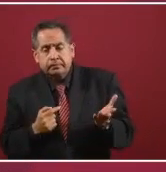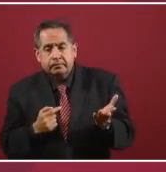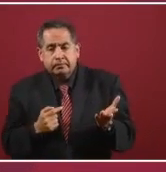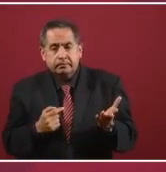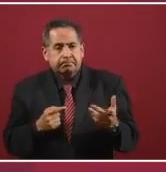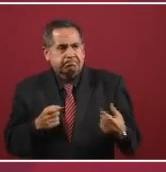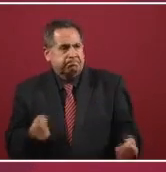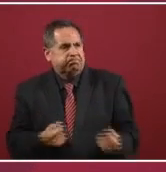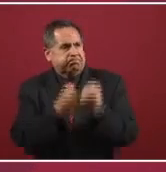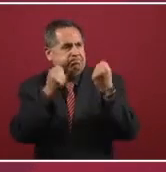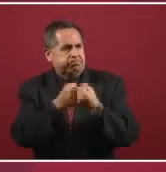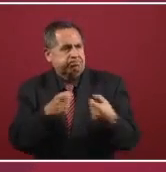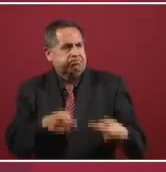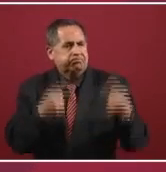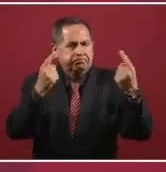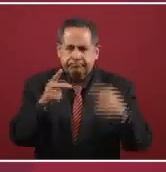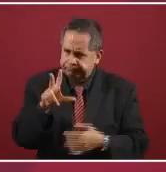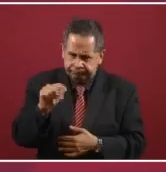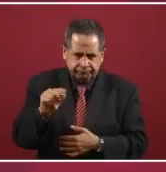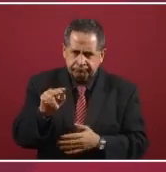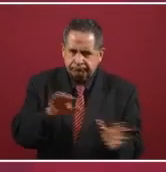evitar la confrontación.